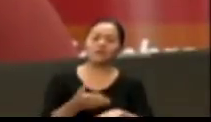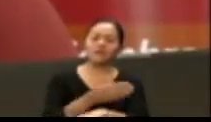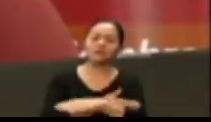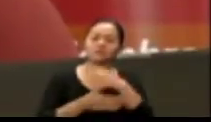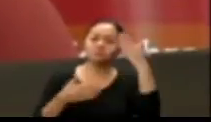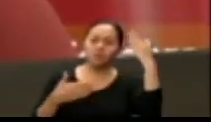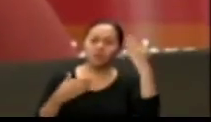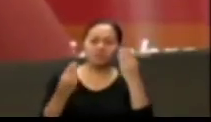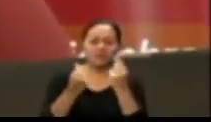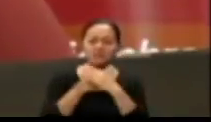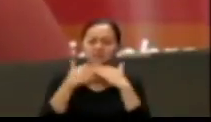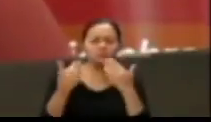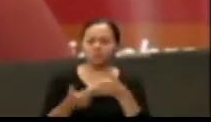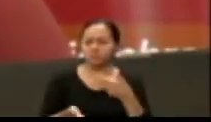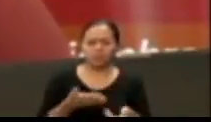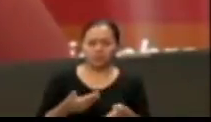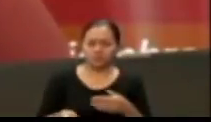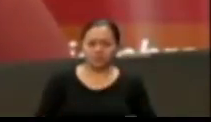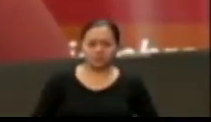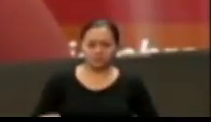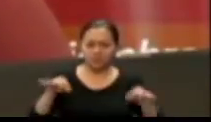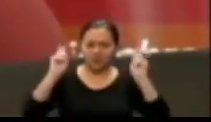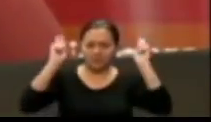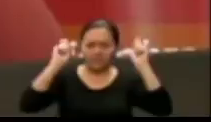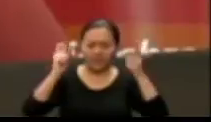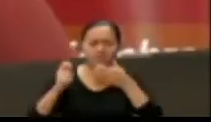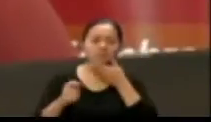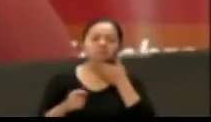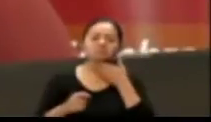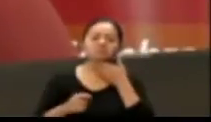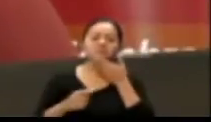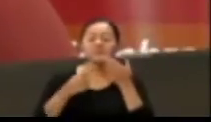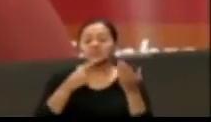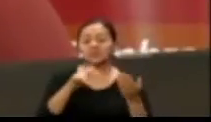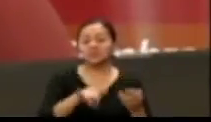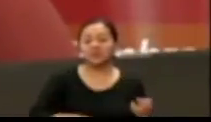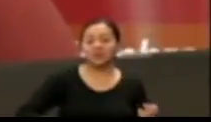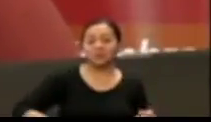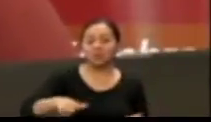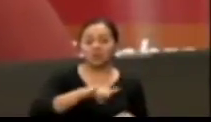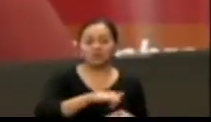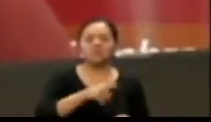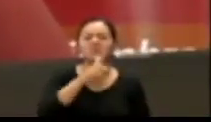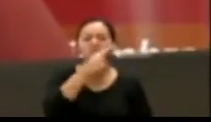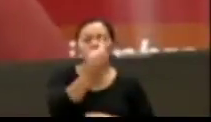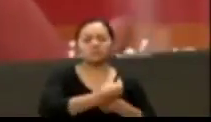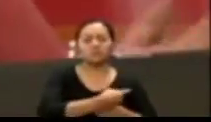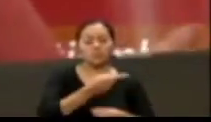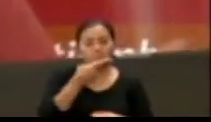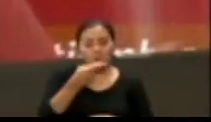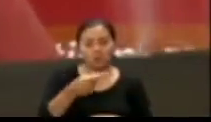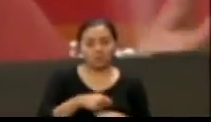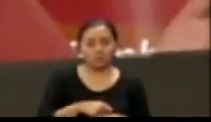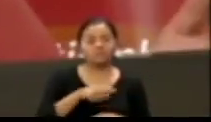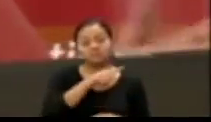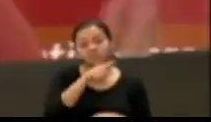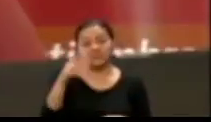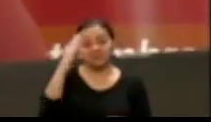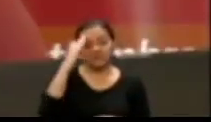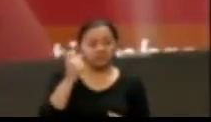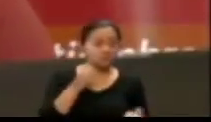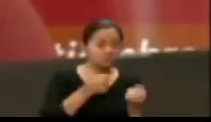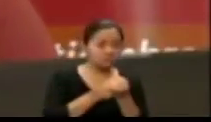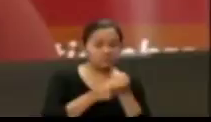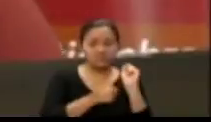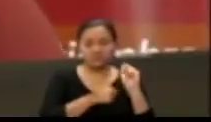sin dinero. Hablamos también ahí de democracia, porque el mandante es el pueblo y ellos sabrán a quién apoyan